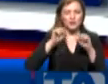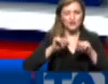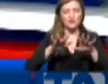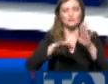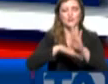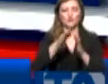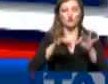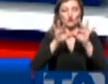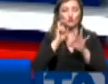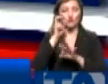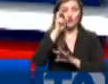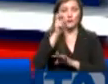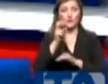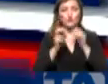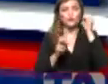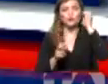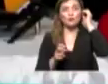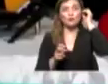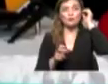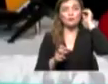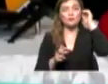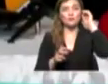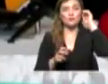para el cantón.